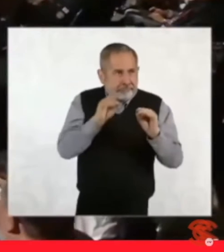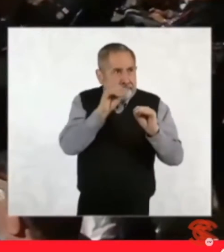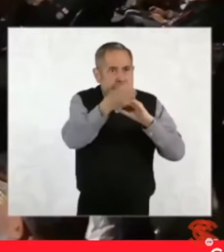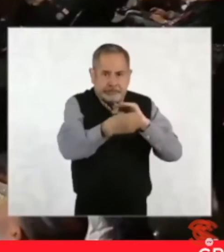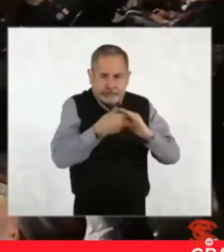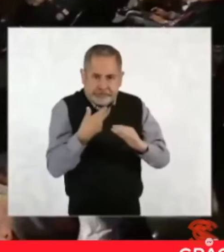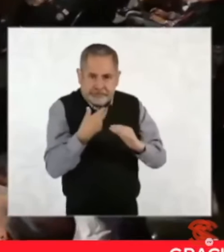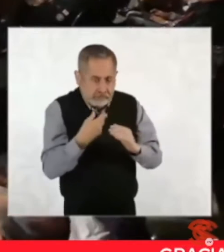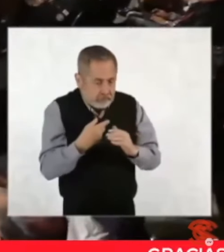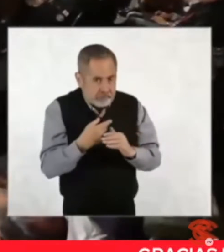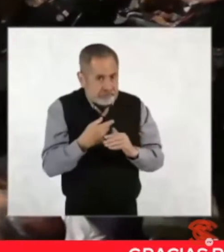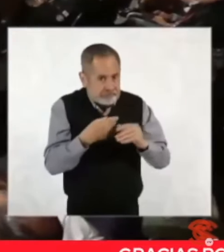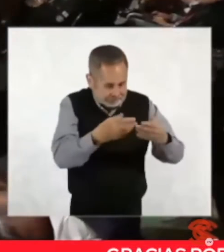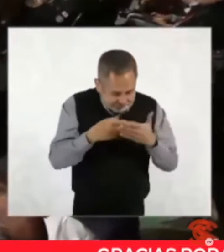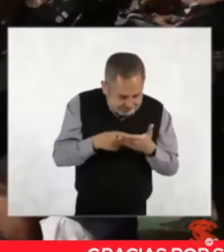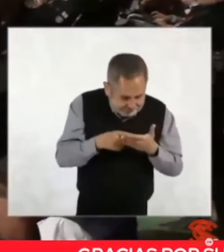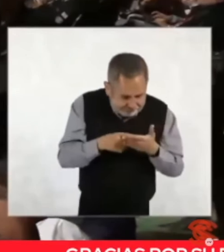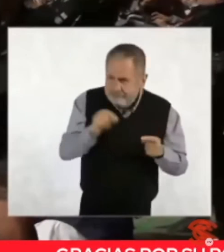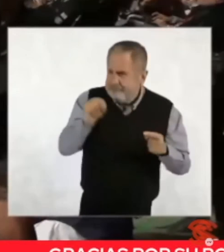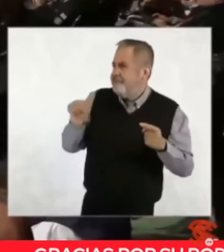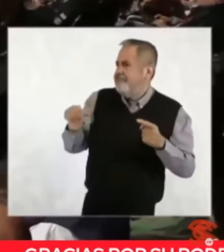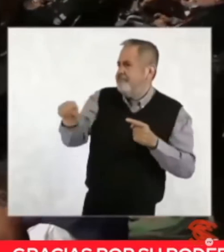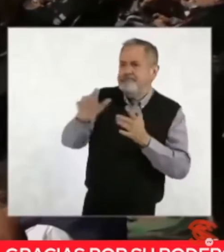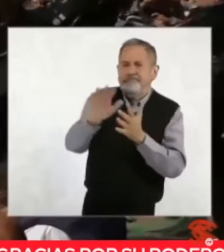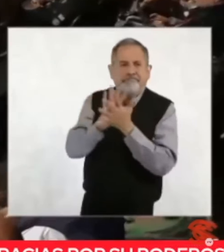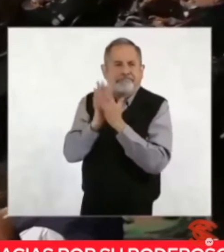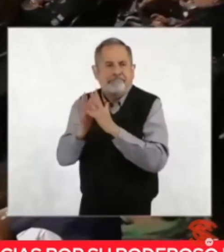sobre los vínculos entre